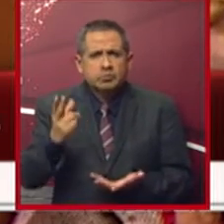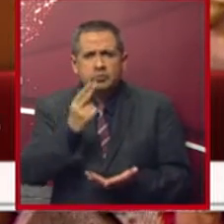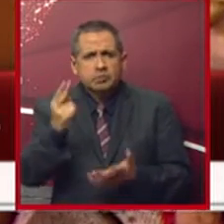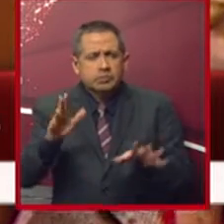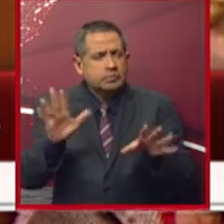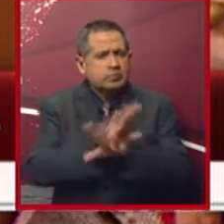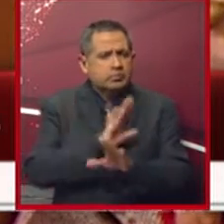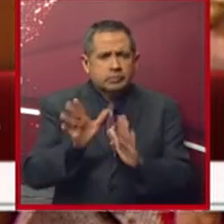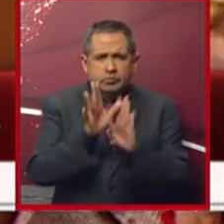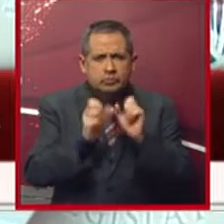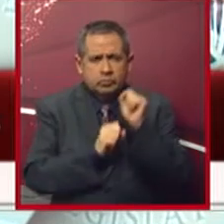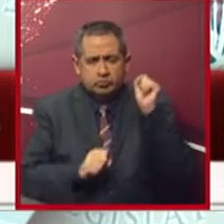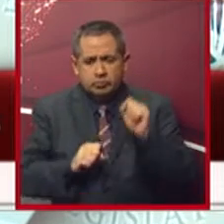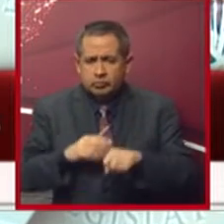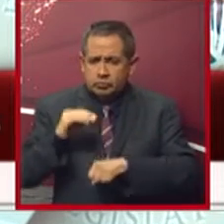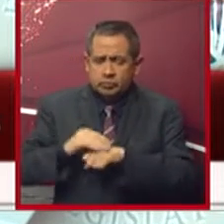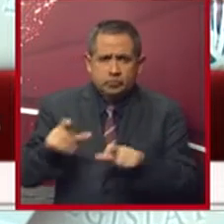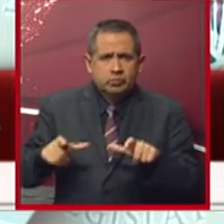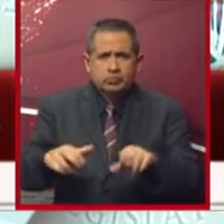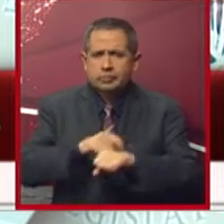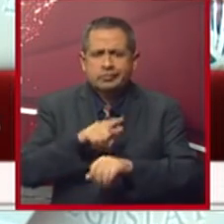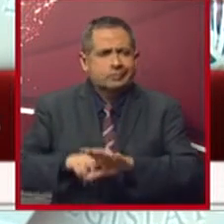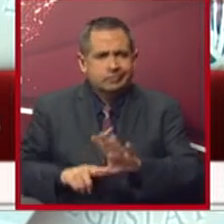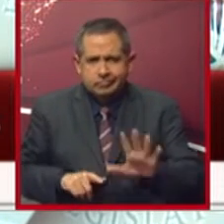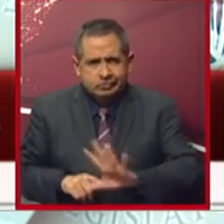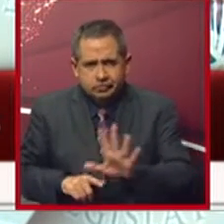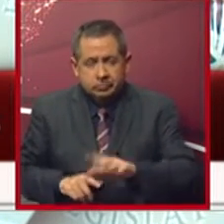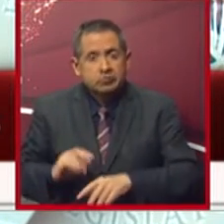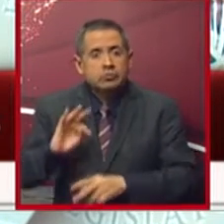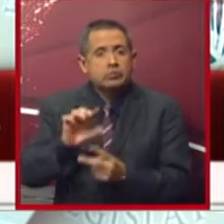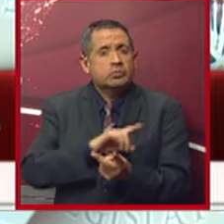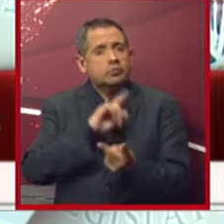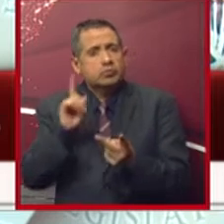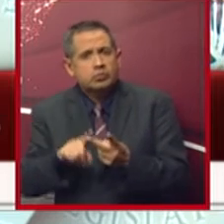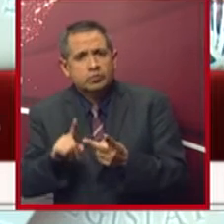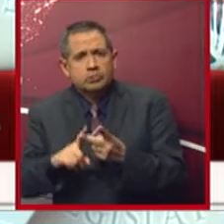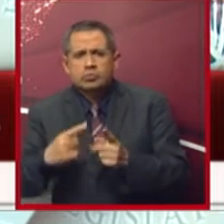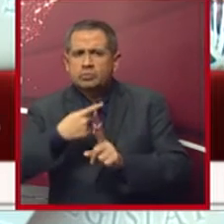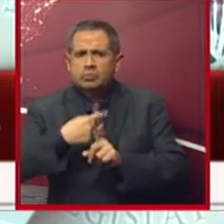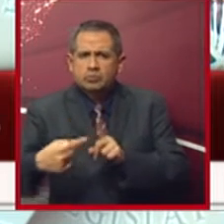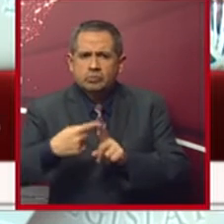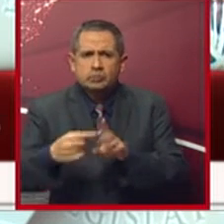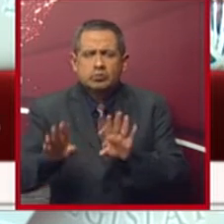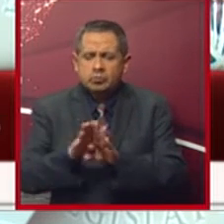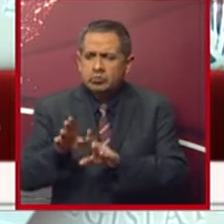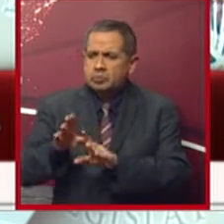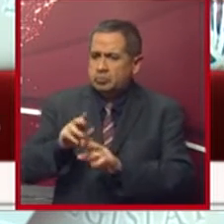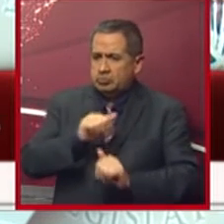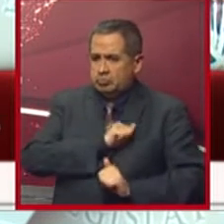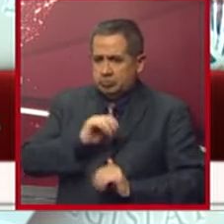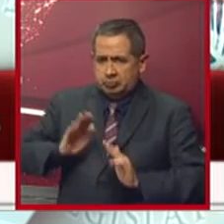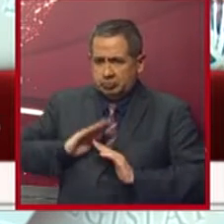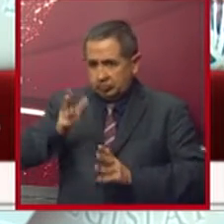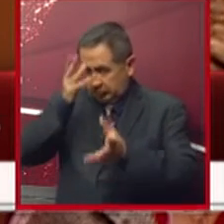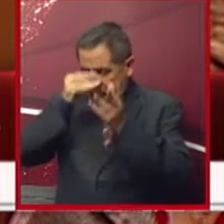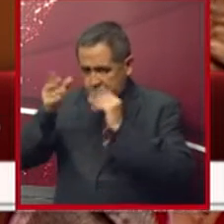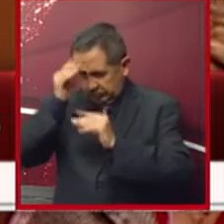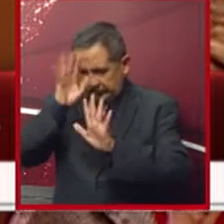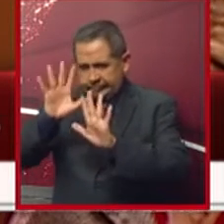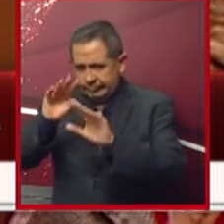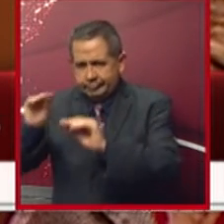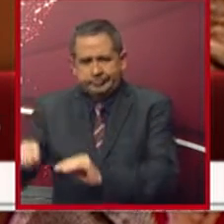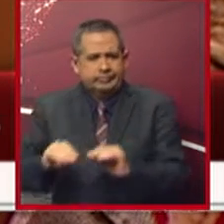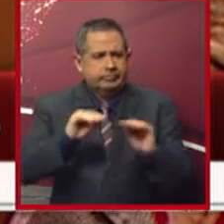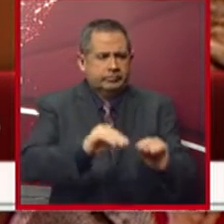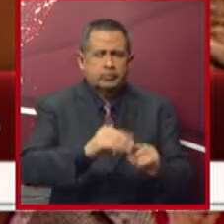reformas constitucionales para crear la Guardia Nacional, sino que podrían optar por cuerpos intermedios de origen y formación militar con funciones permanentes de